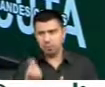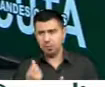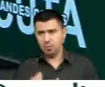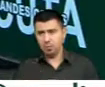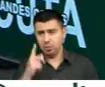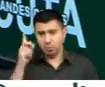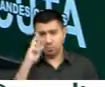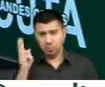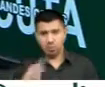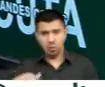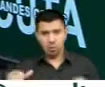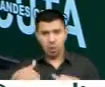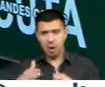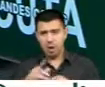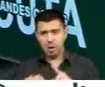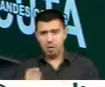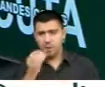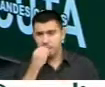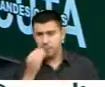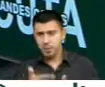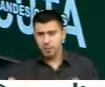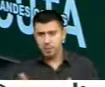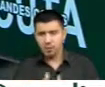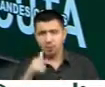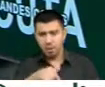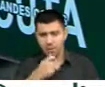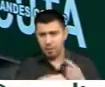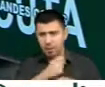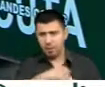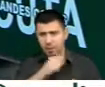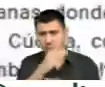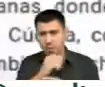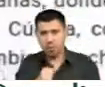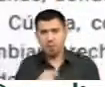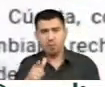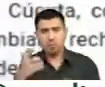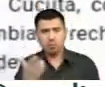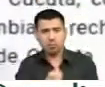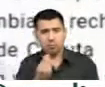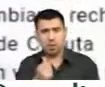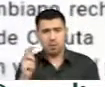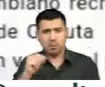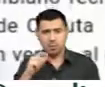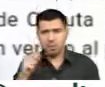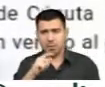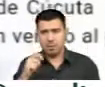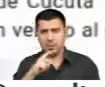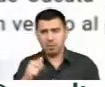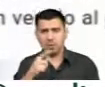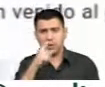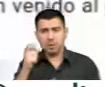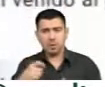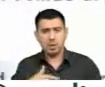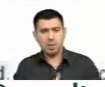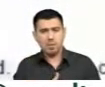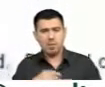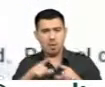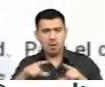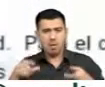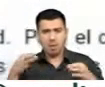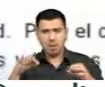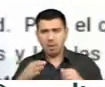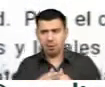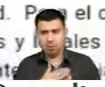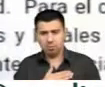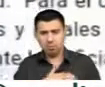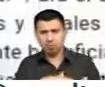Venezuela y que para ellos se convierten de primera necesidad. Eso fue claro mediante el documento que ustedes estaban viendo en pantalla. Esta es la información que hace